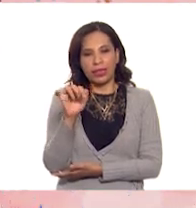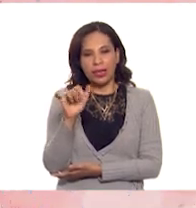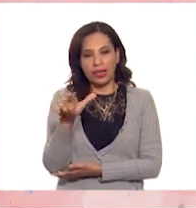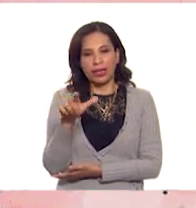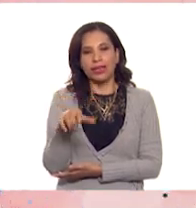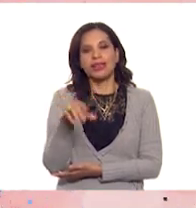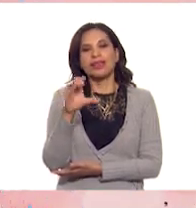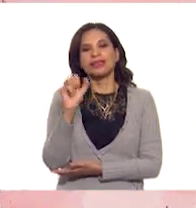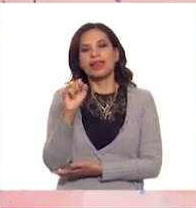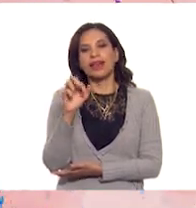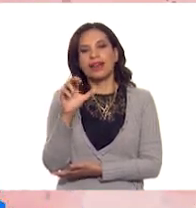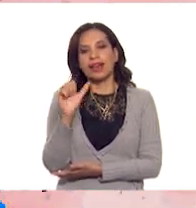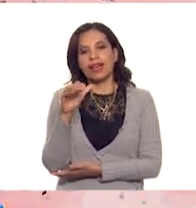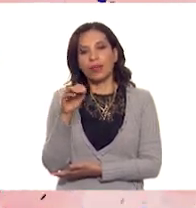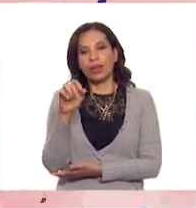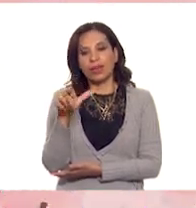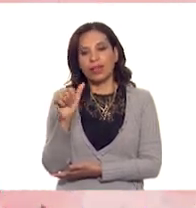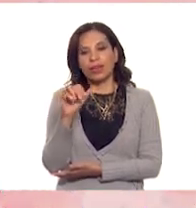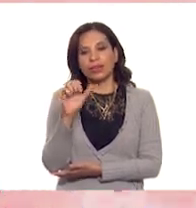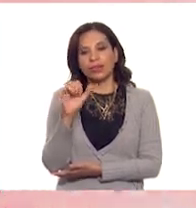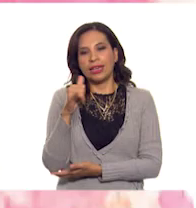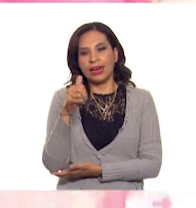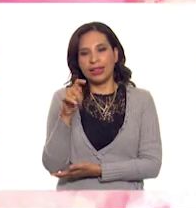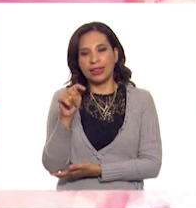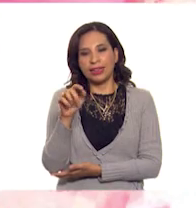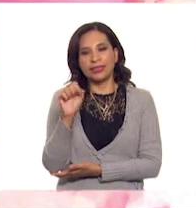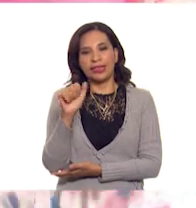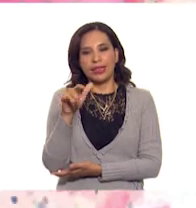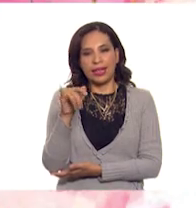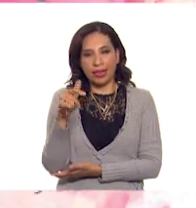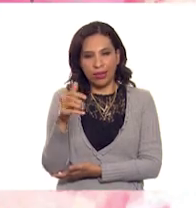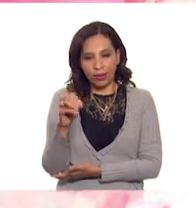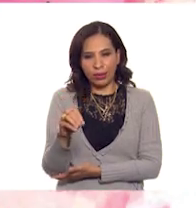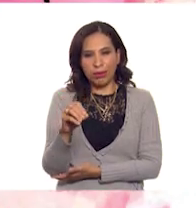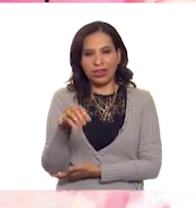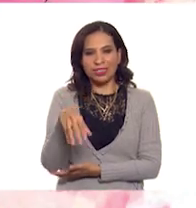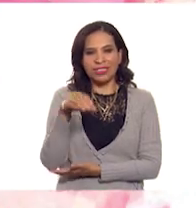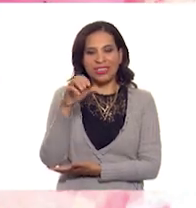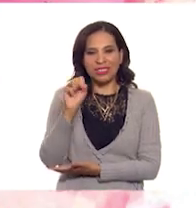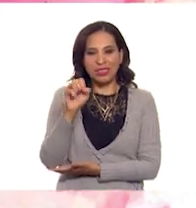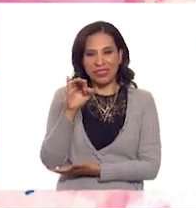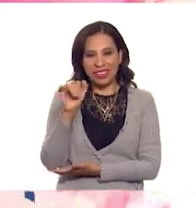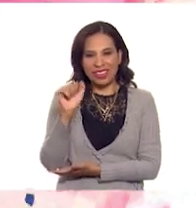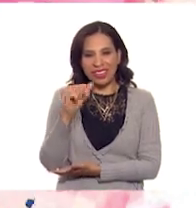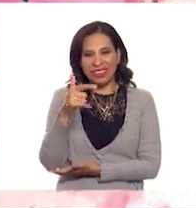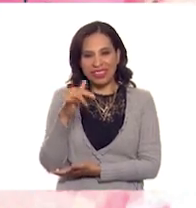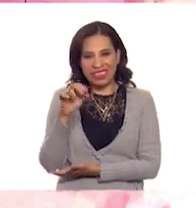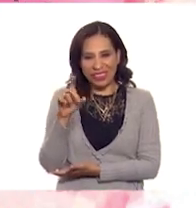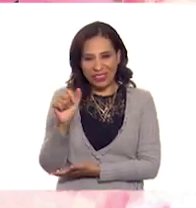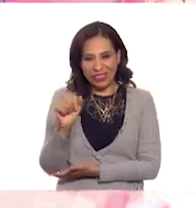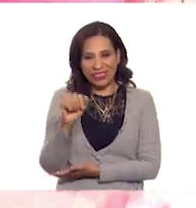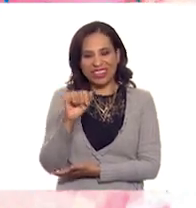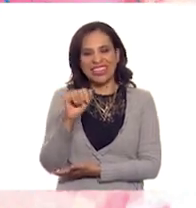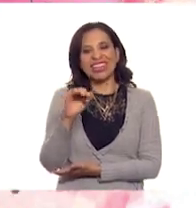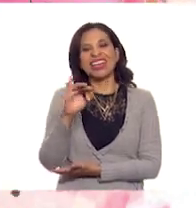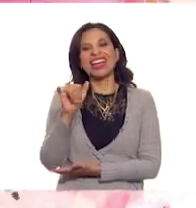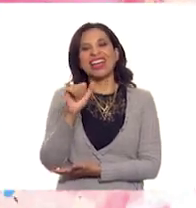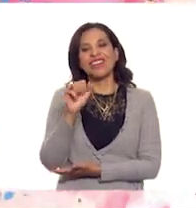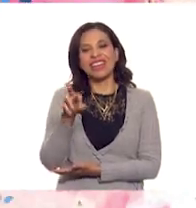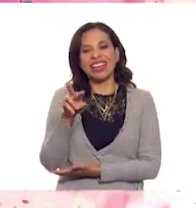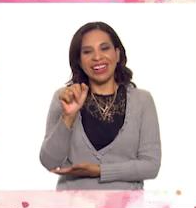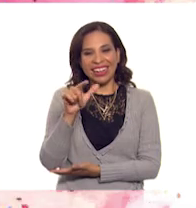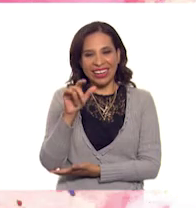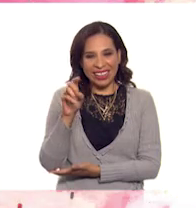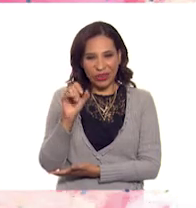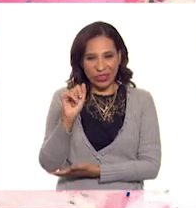Sara Camila, y Yarek y Santiago. A Sofía Guadalupe, a Sofía Margarita, Javier Alejandro